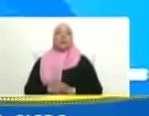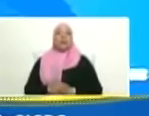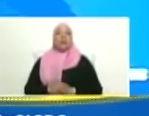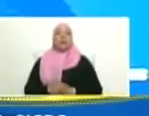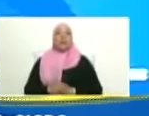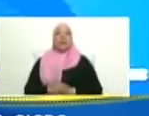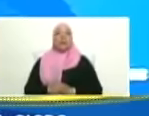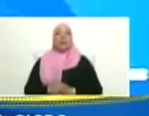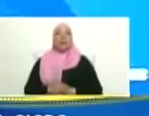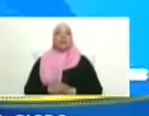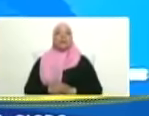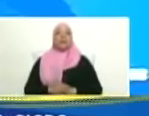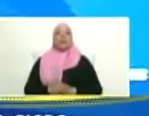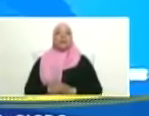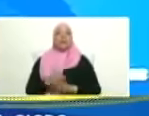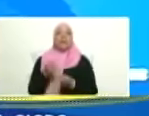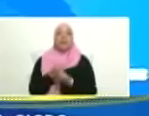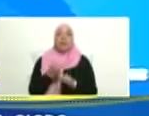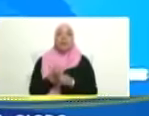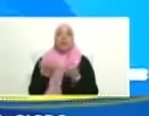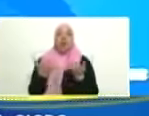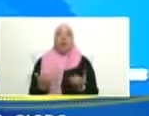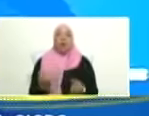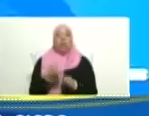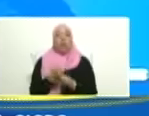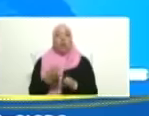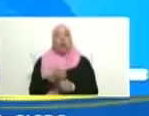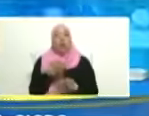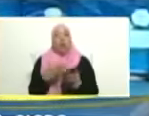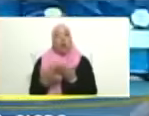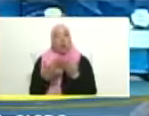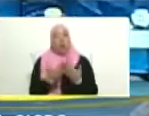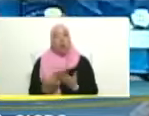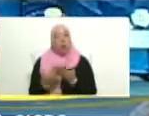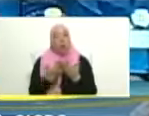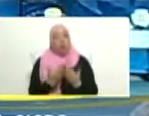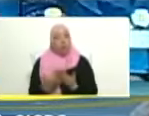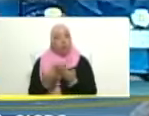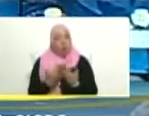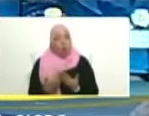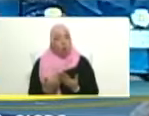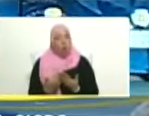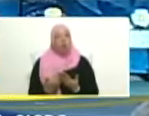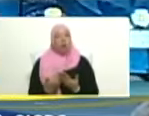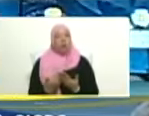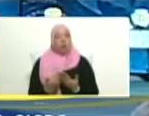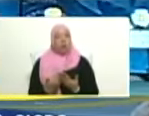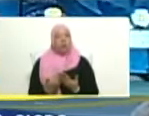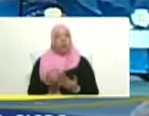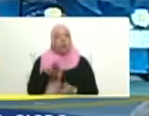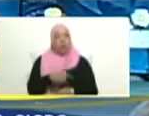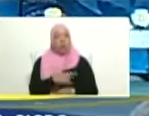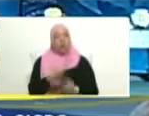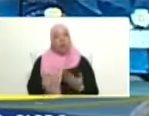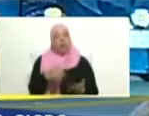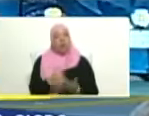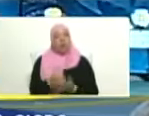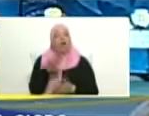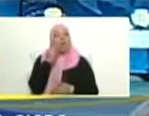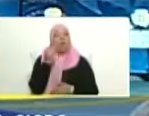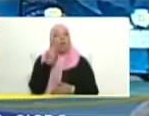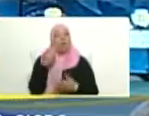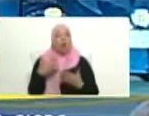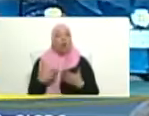Y esa calidad hay que incrementarla permanentemente con estudios. Mayor General Sabarce, la Universidad Nacional Experimental